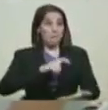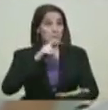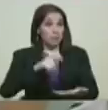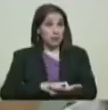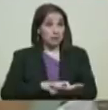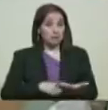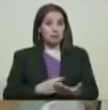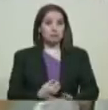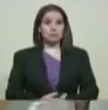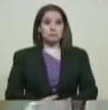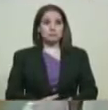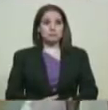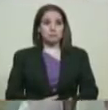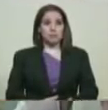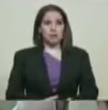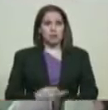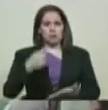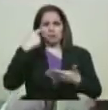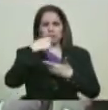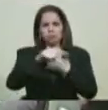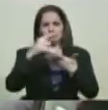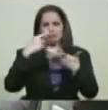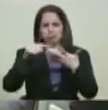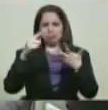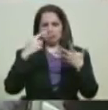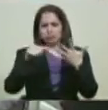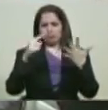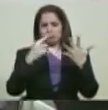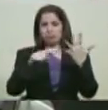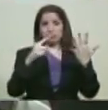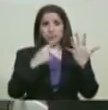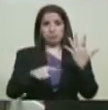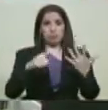Angola, Ghana, Mali, Sudáfrica, Túnez,